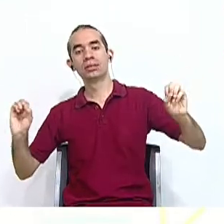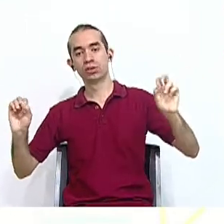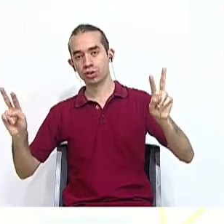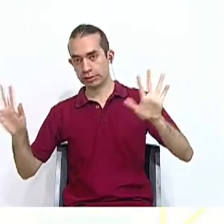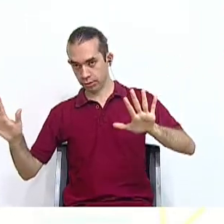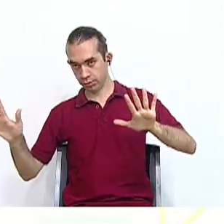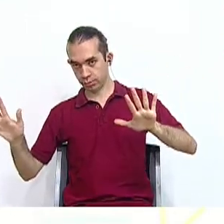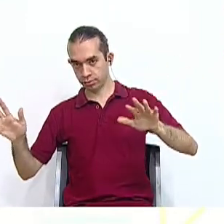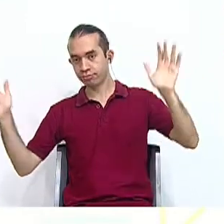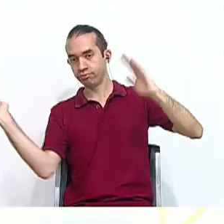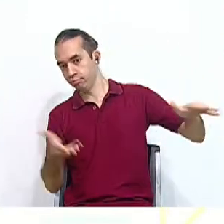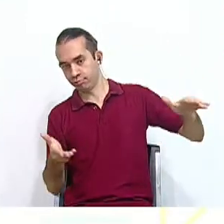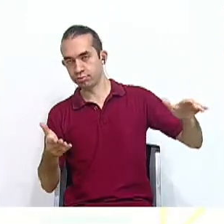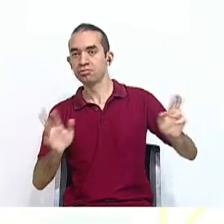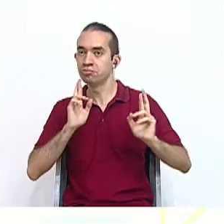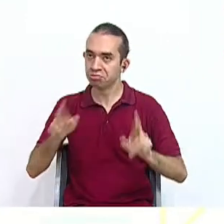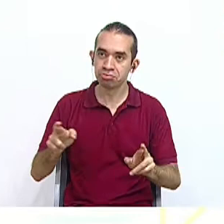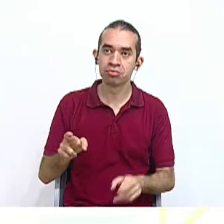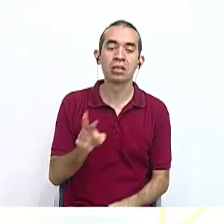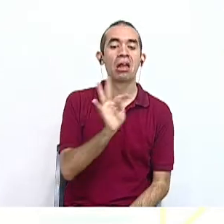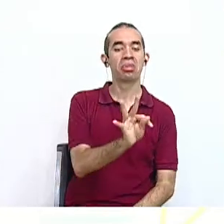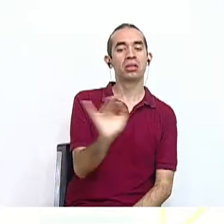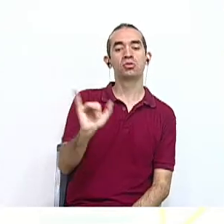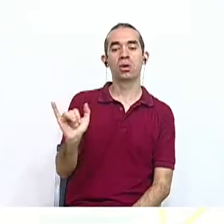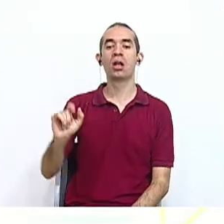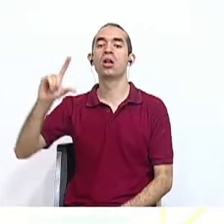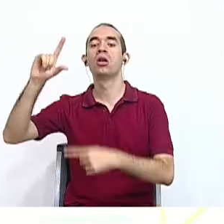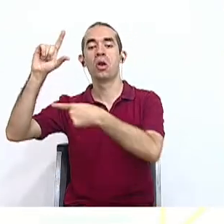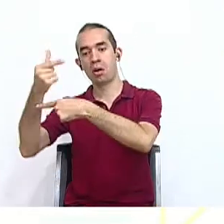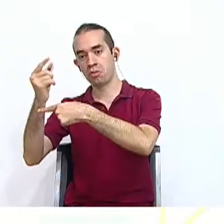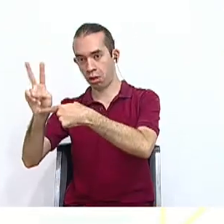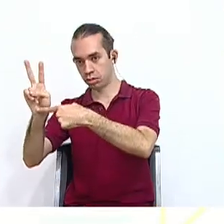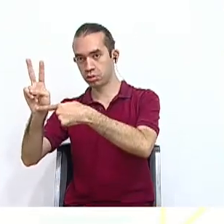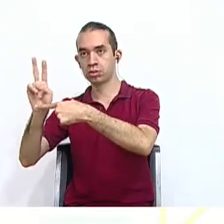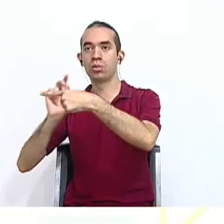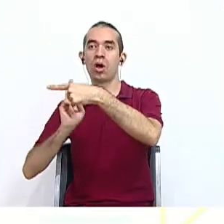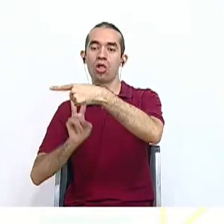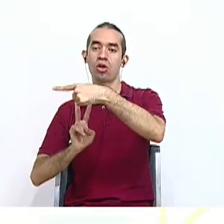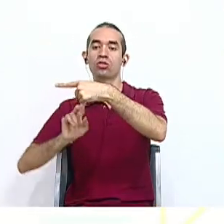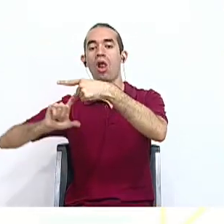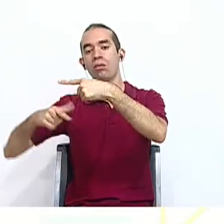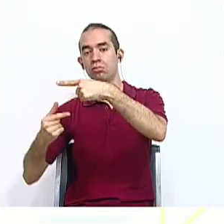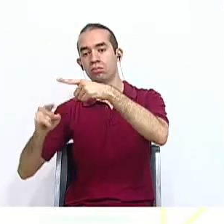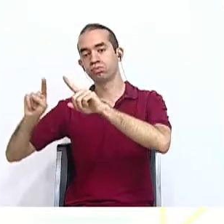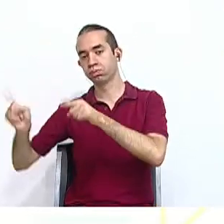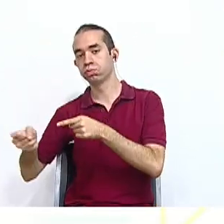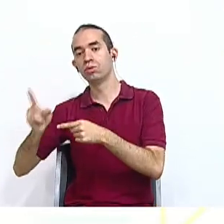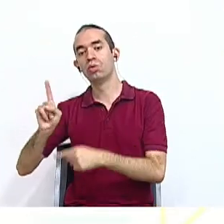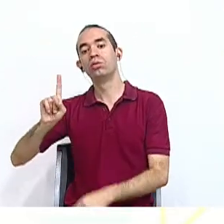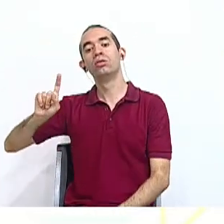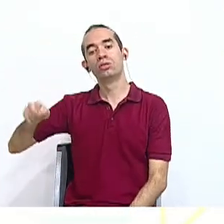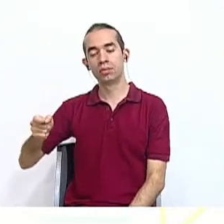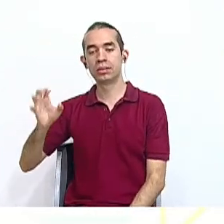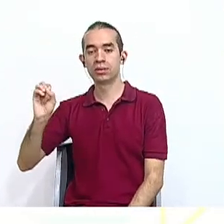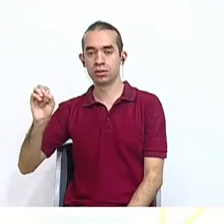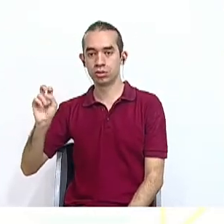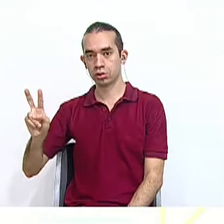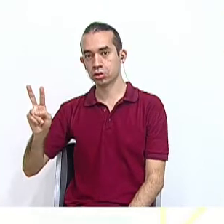1,025. Y obtenemos que t es igual al logaritmo de 2 sobre 2 logaritmo de